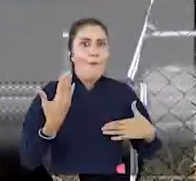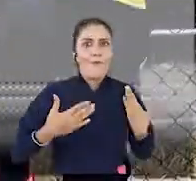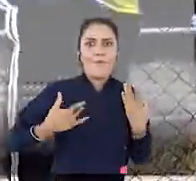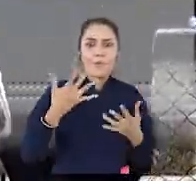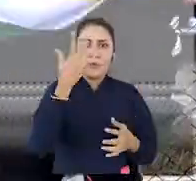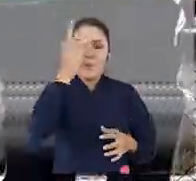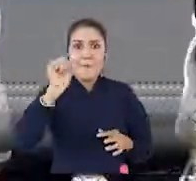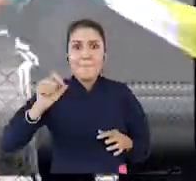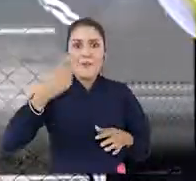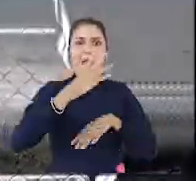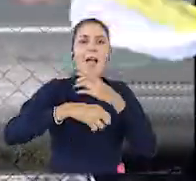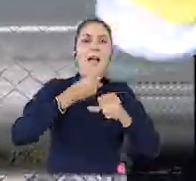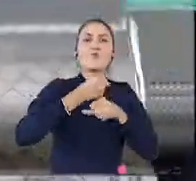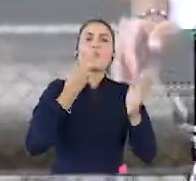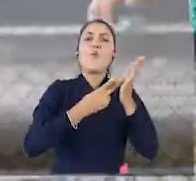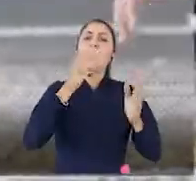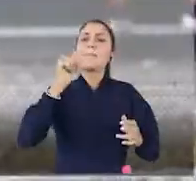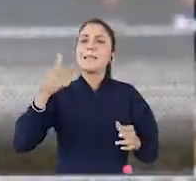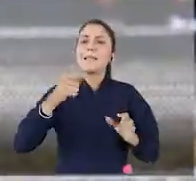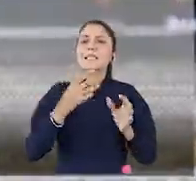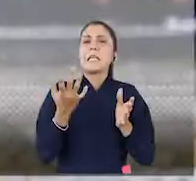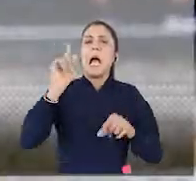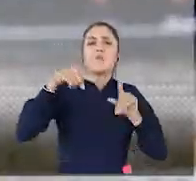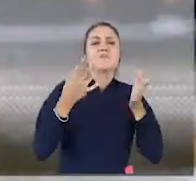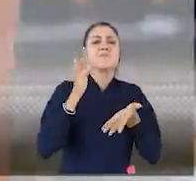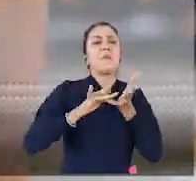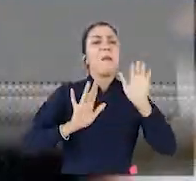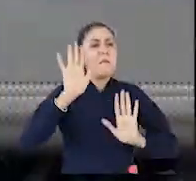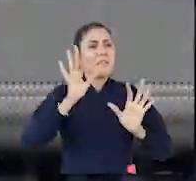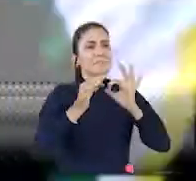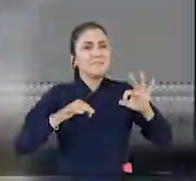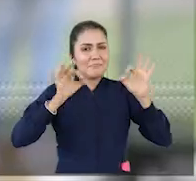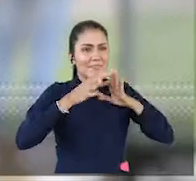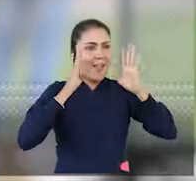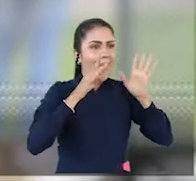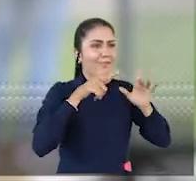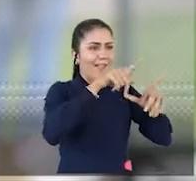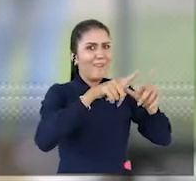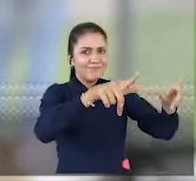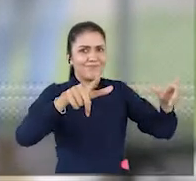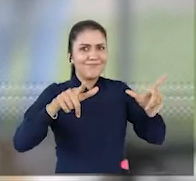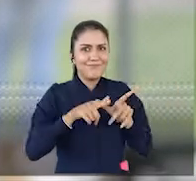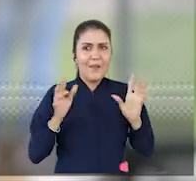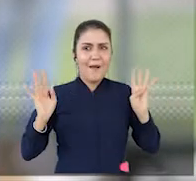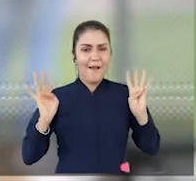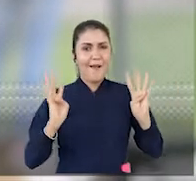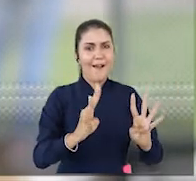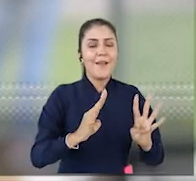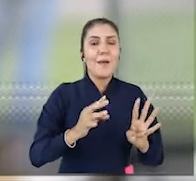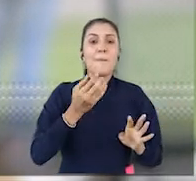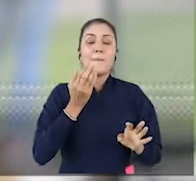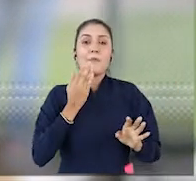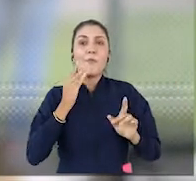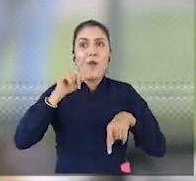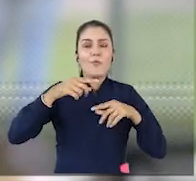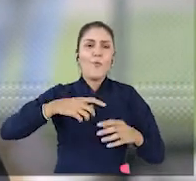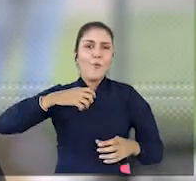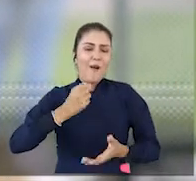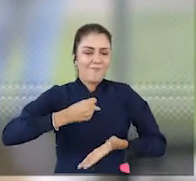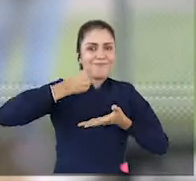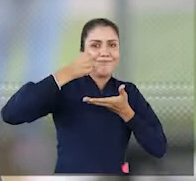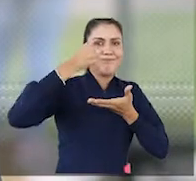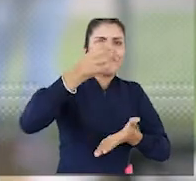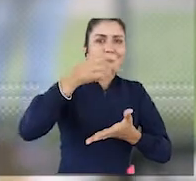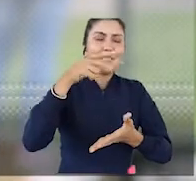participar en este evento ya que desde el año 2010 no participamos esperamos que este evento sea una plataforma para que los chicos traigan una